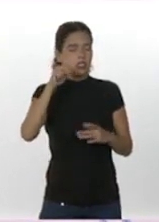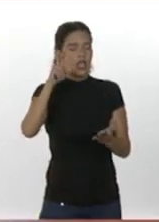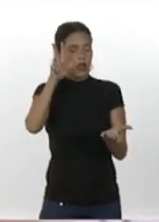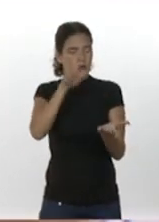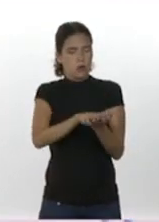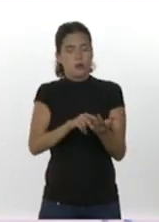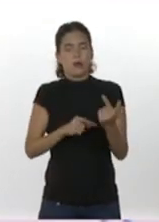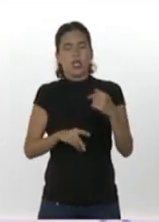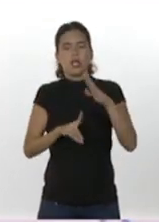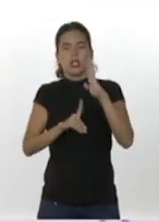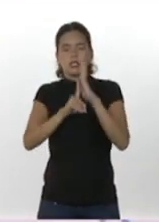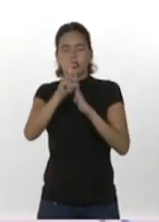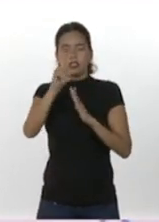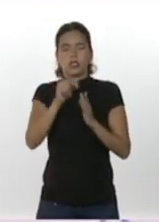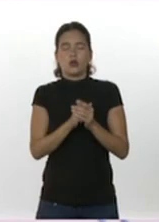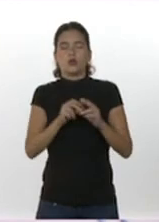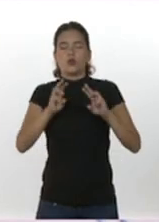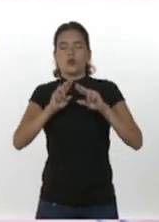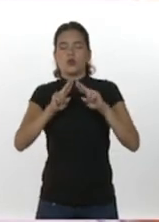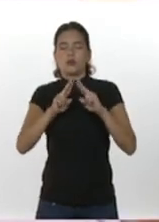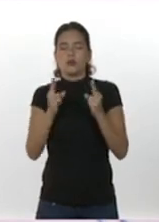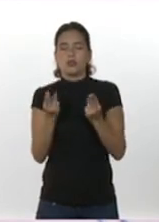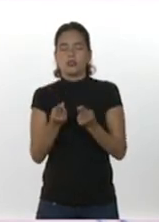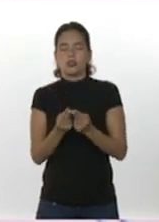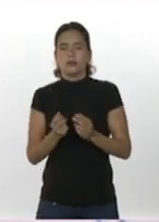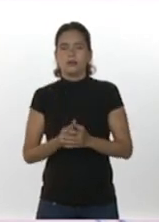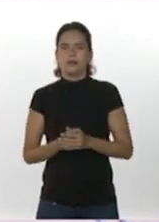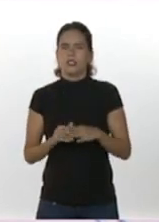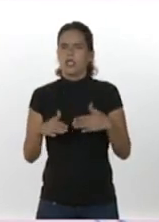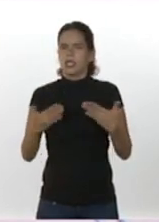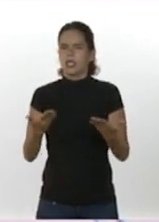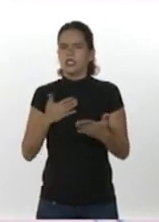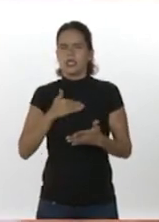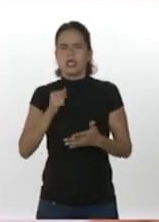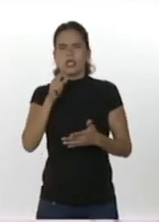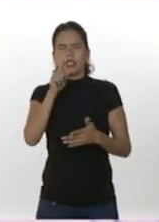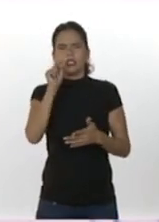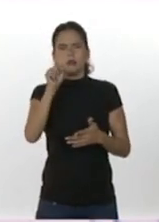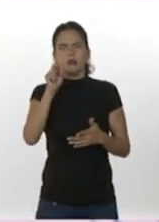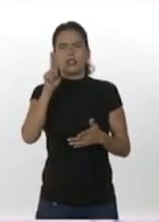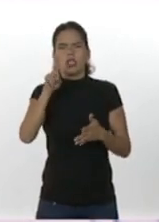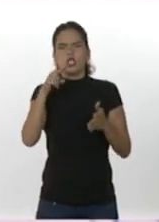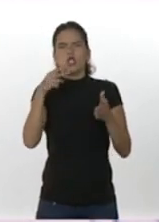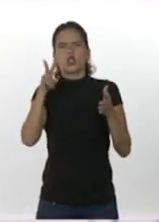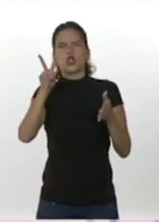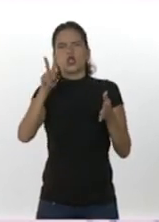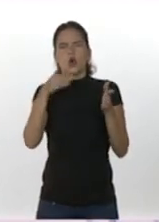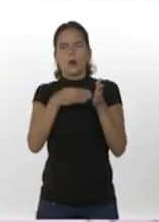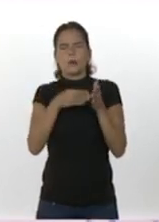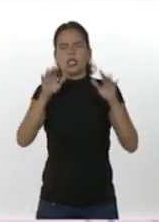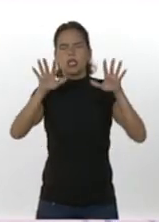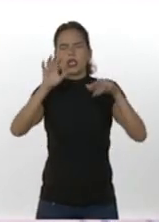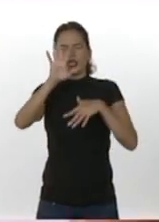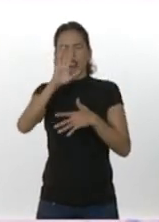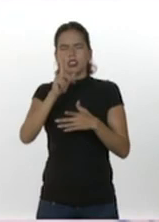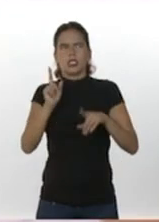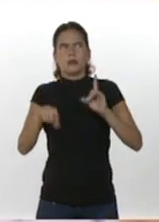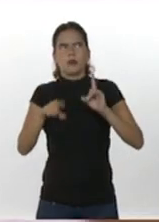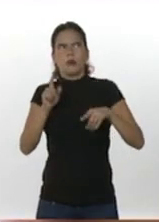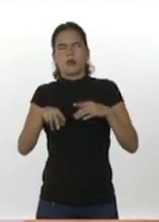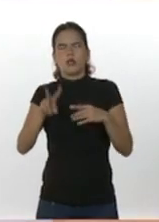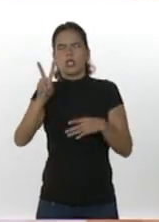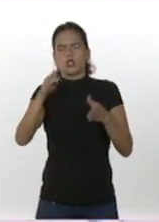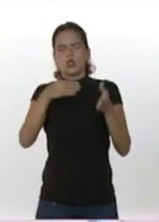el desarrollo universal. ¿Qué se quería en ese momento, desde el 2015 hasta promedios del